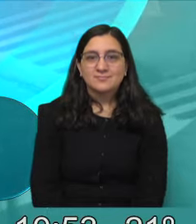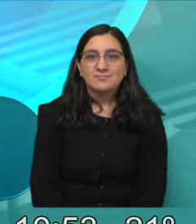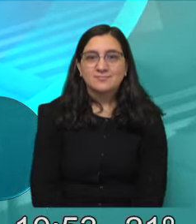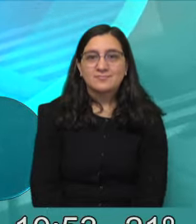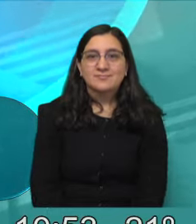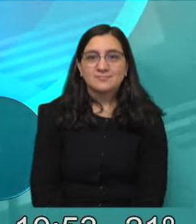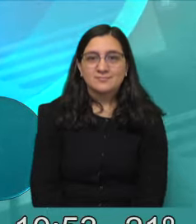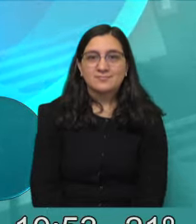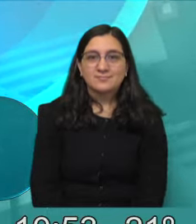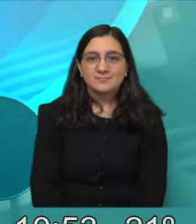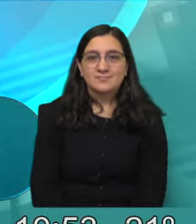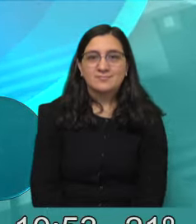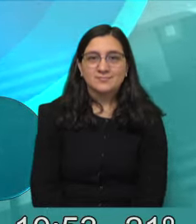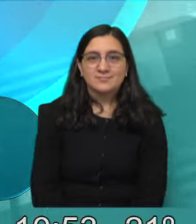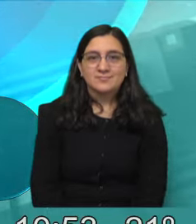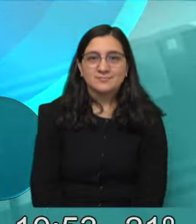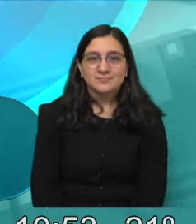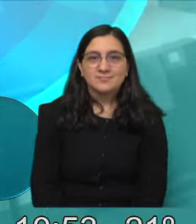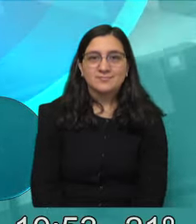son asesinos. Son los asesinos de la abuela Coca.